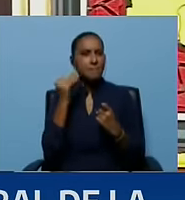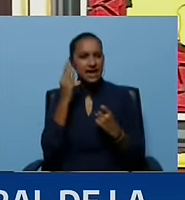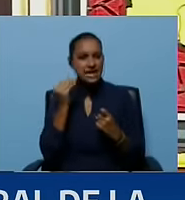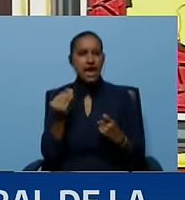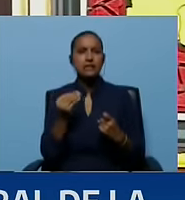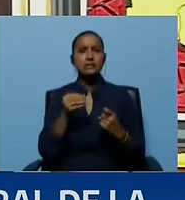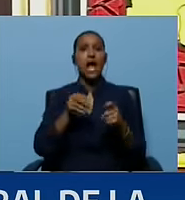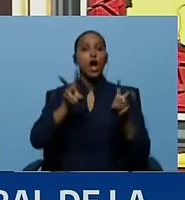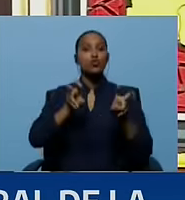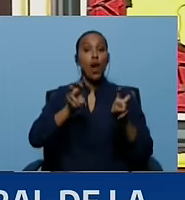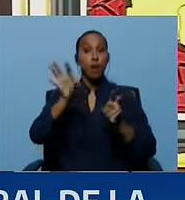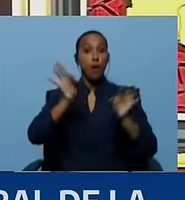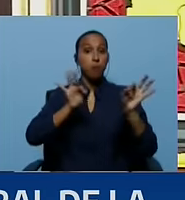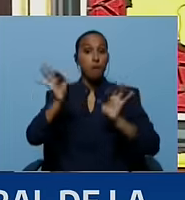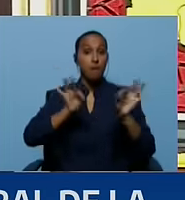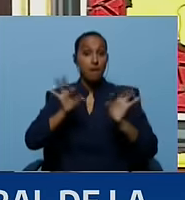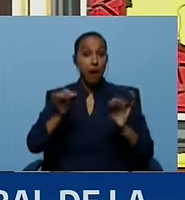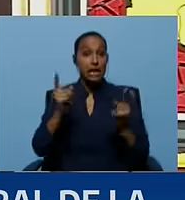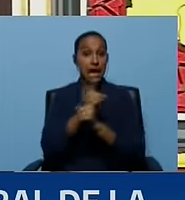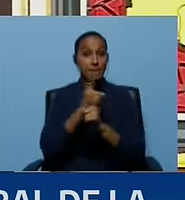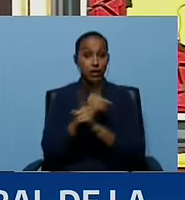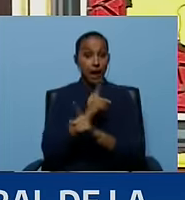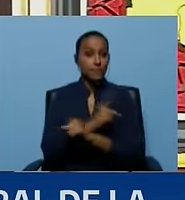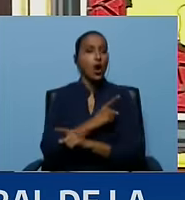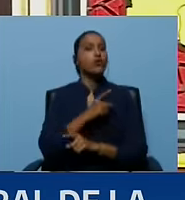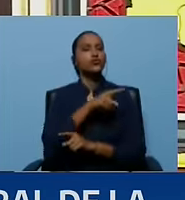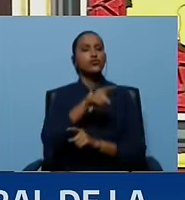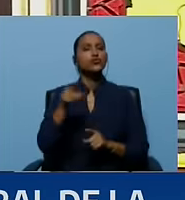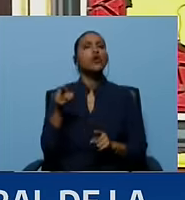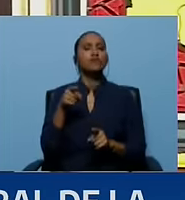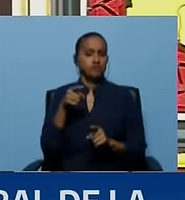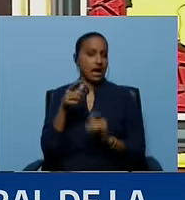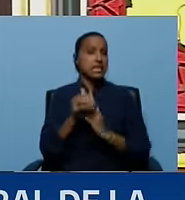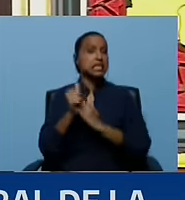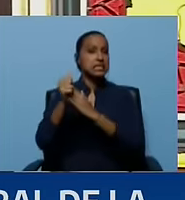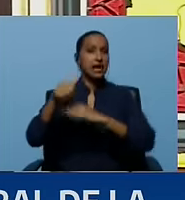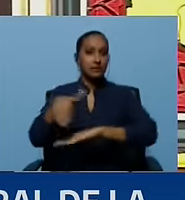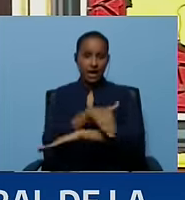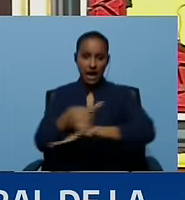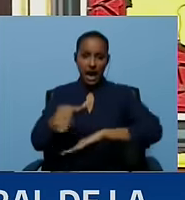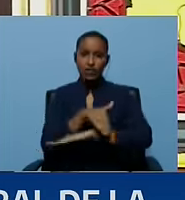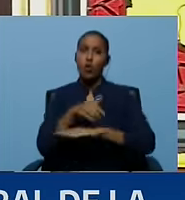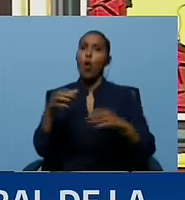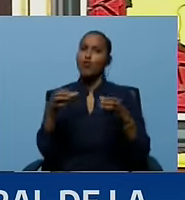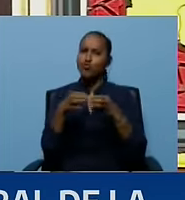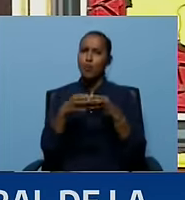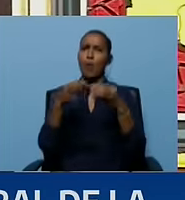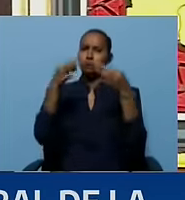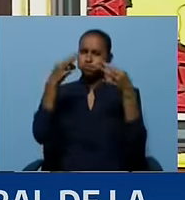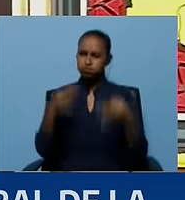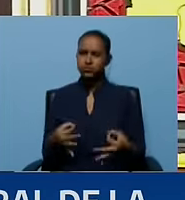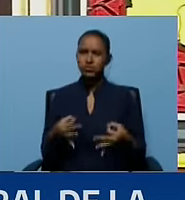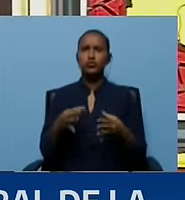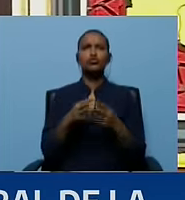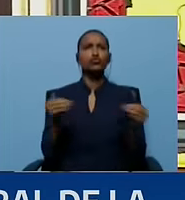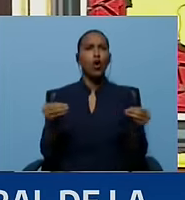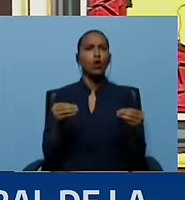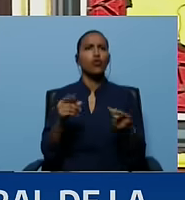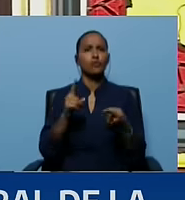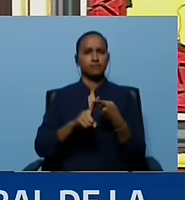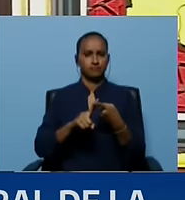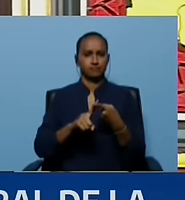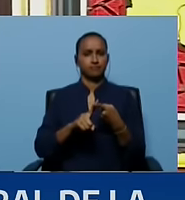vocación popular de calle, correcto. Un equipo completo, vicepresidente de lo social, Héctor